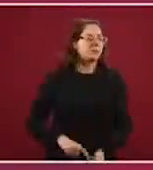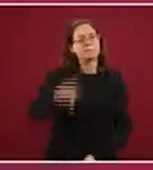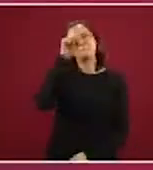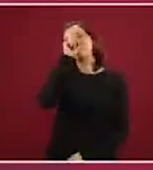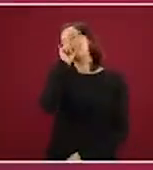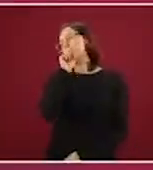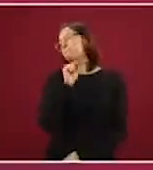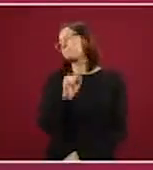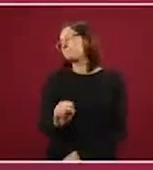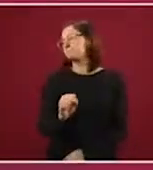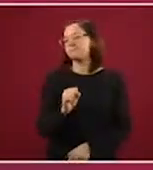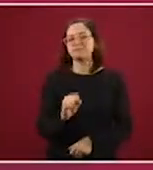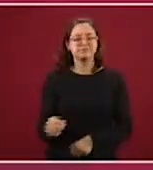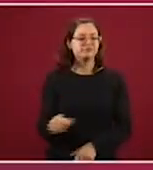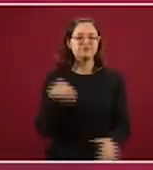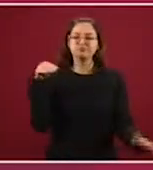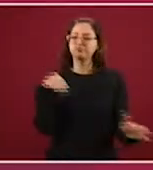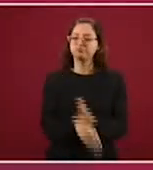salud pública.